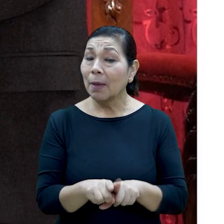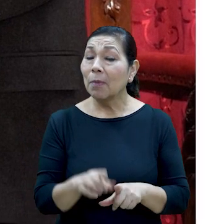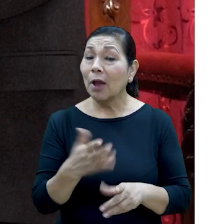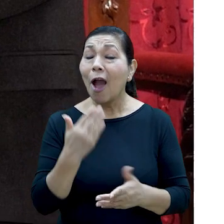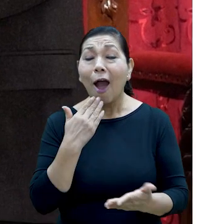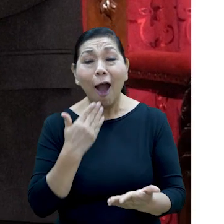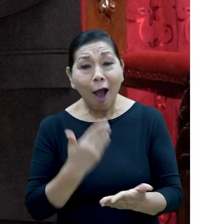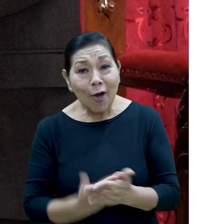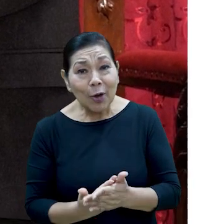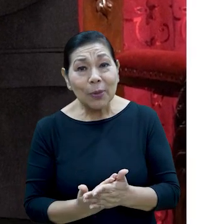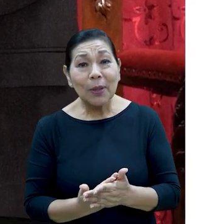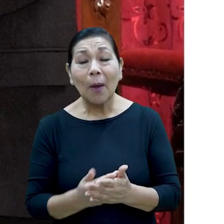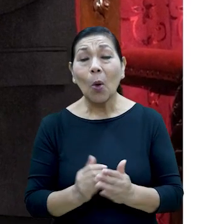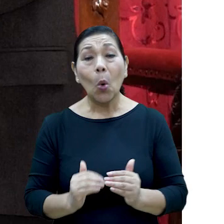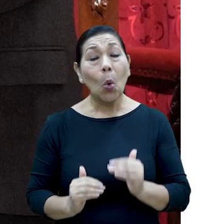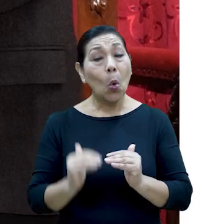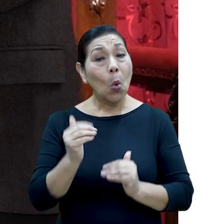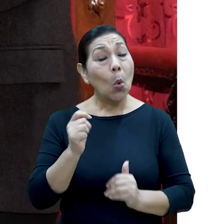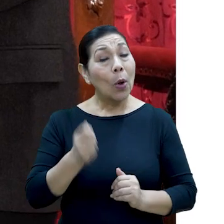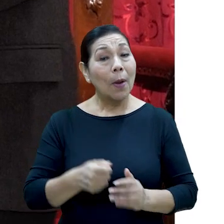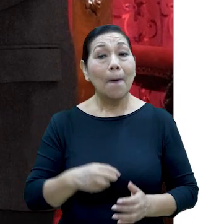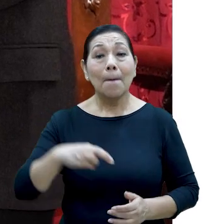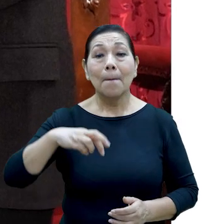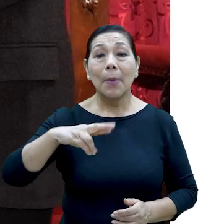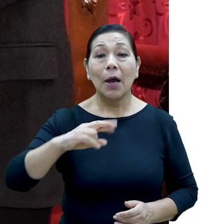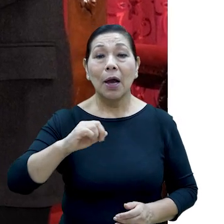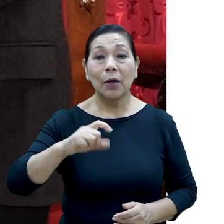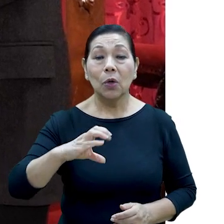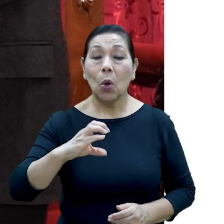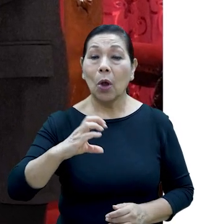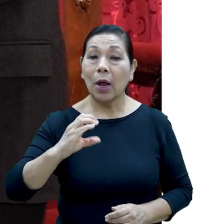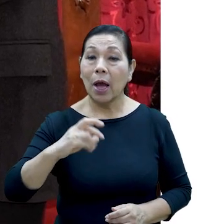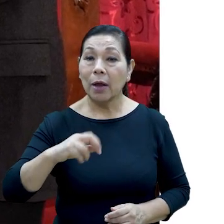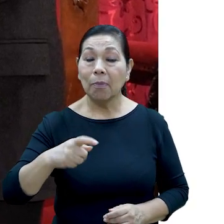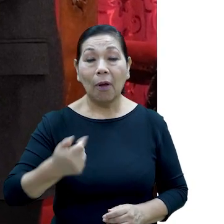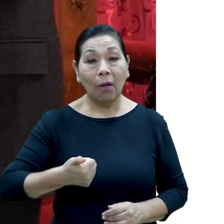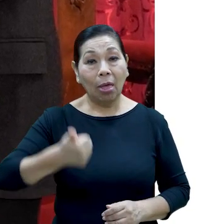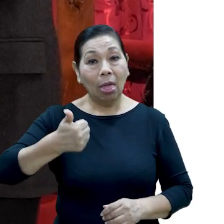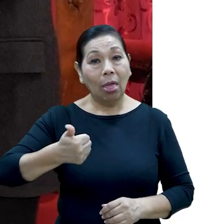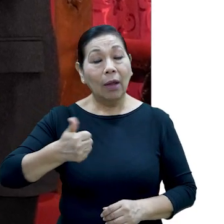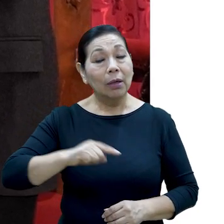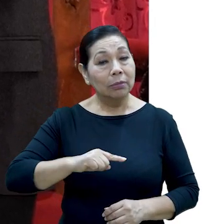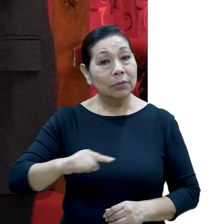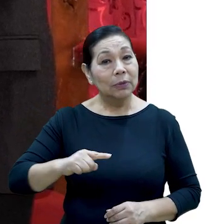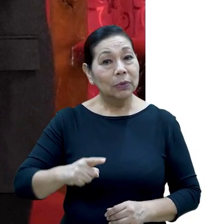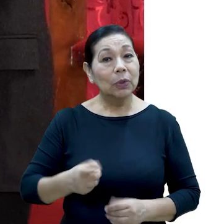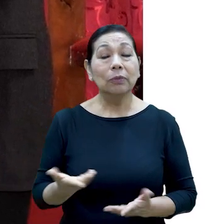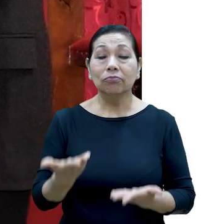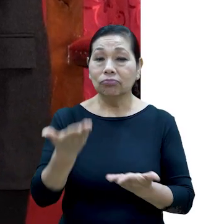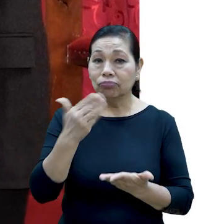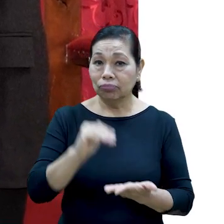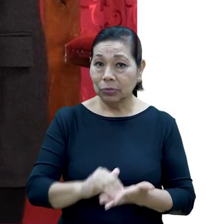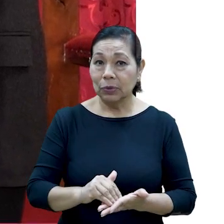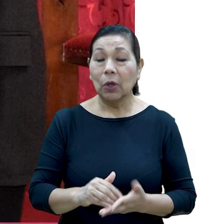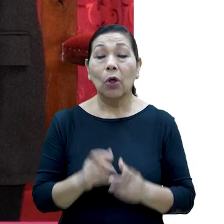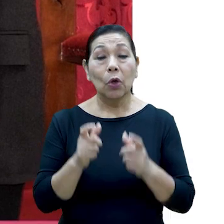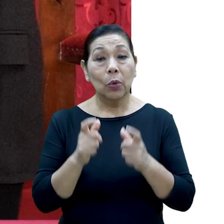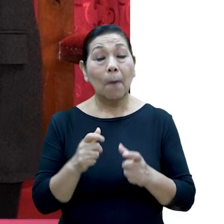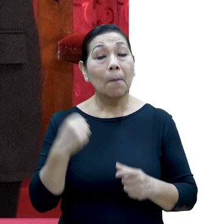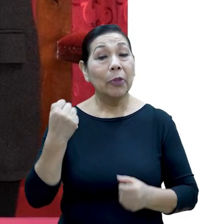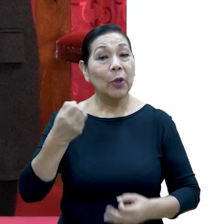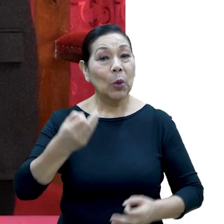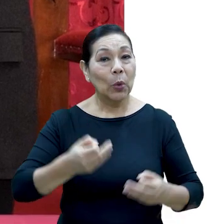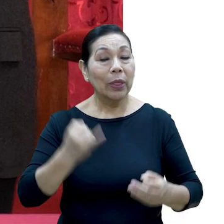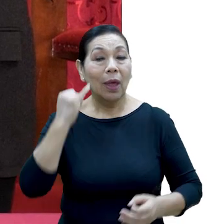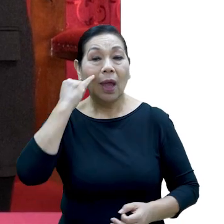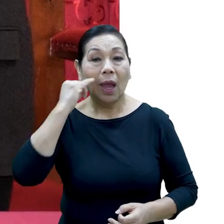magistrado expresó su agradecimiento a la jueza superior titular Mariluz del Carpio Muñoz, jefa de la Oficina Descentralizada de la Autoridad Nacional de Control